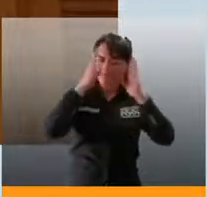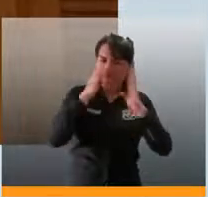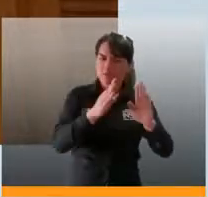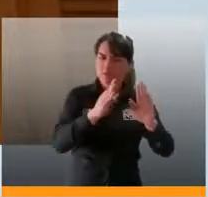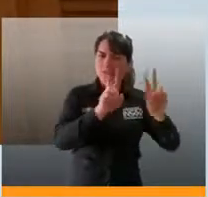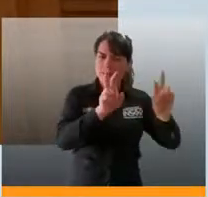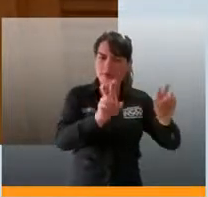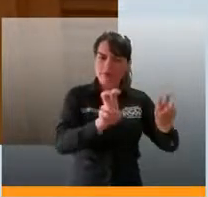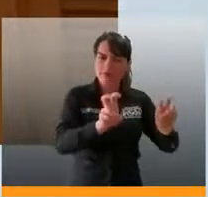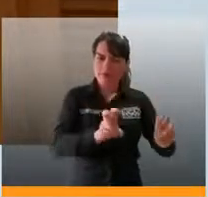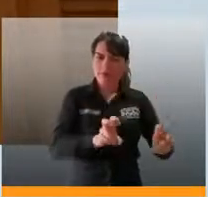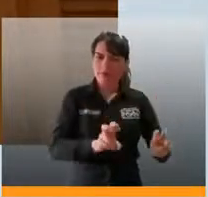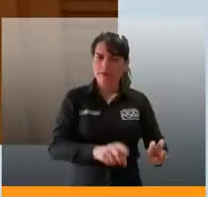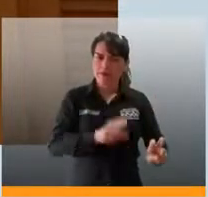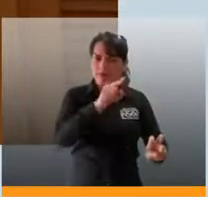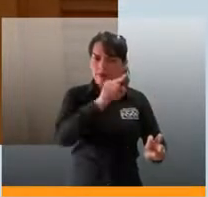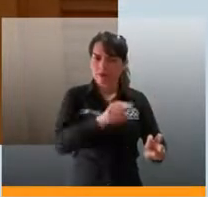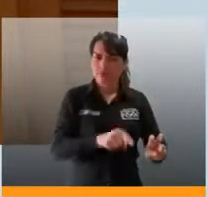temas, donde